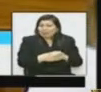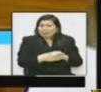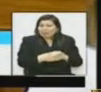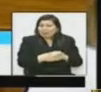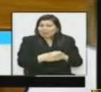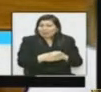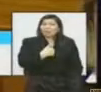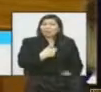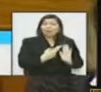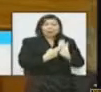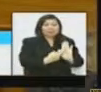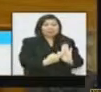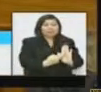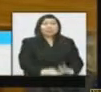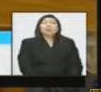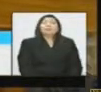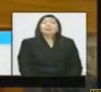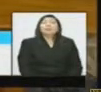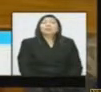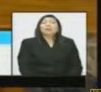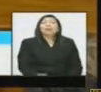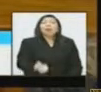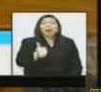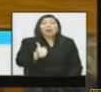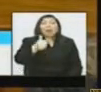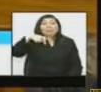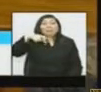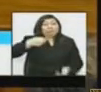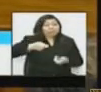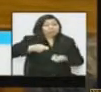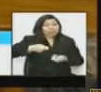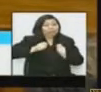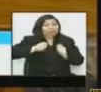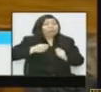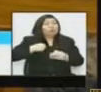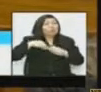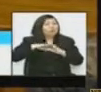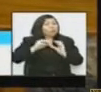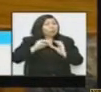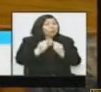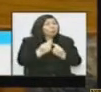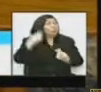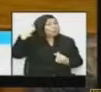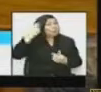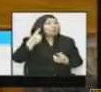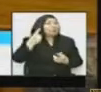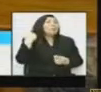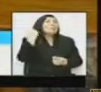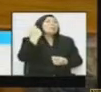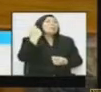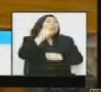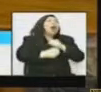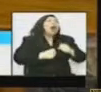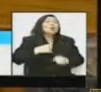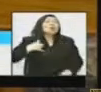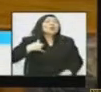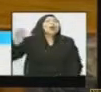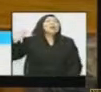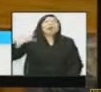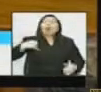esencia de lo que significan los cambios sobre todo sobre todo estos rasgos